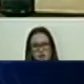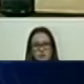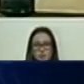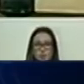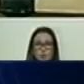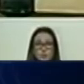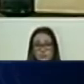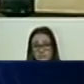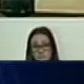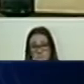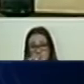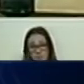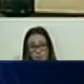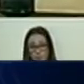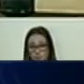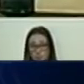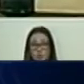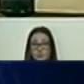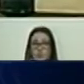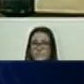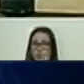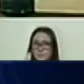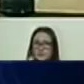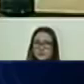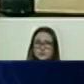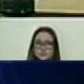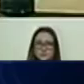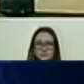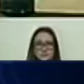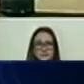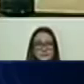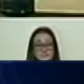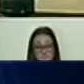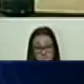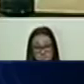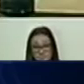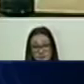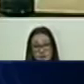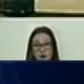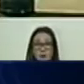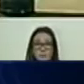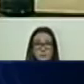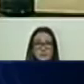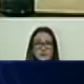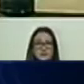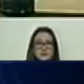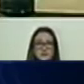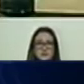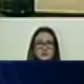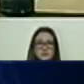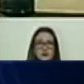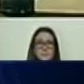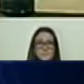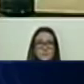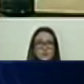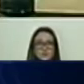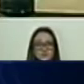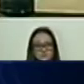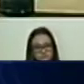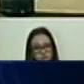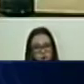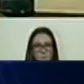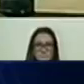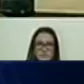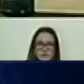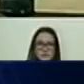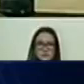tarea solo de Maduro, pero yo me comprometo de primero. Y sé que después del 22 de abril lo que viene es un proceso de expansión. Yo